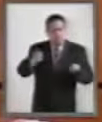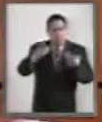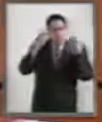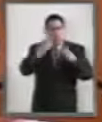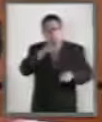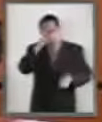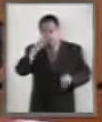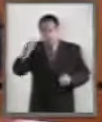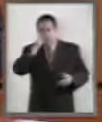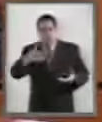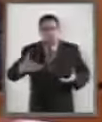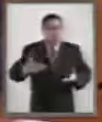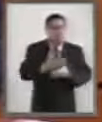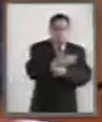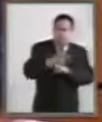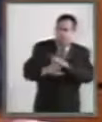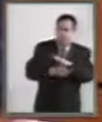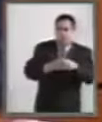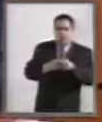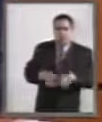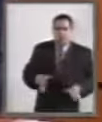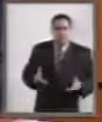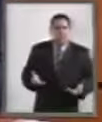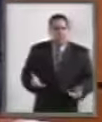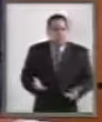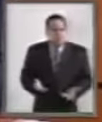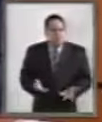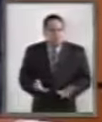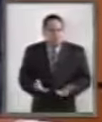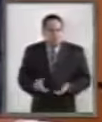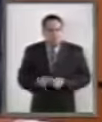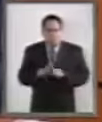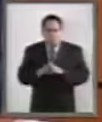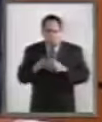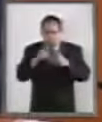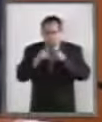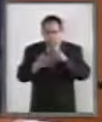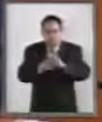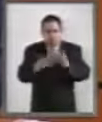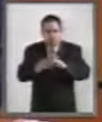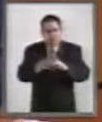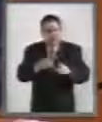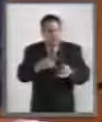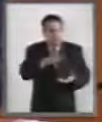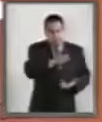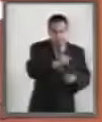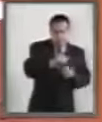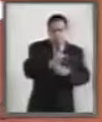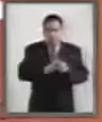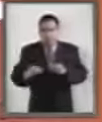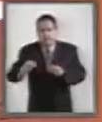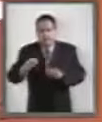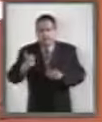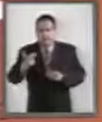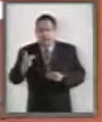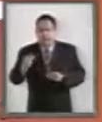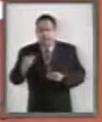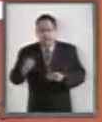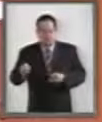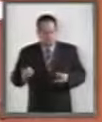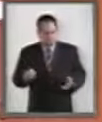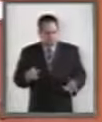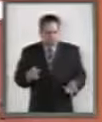México recientemente con el uso de los remanentes del Banco para Hacienda. Que ese es un tema que me gustaría